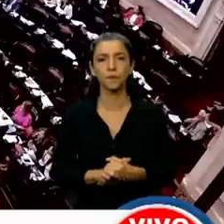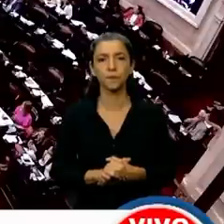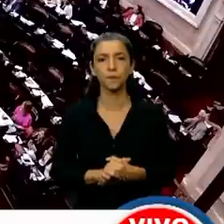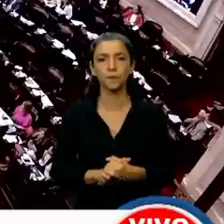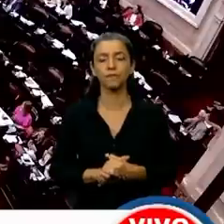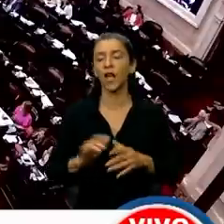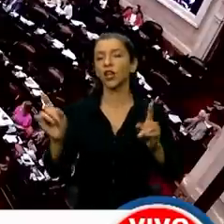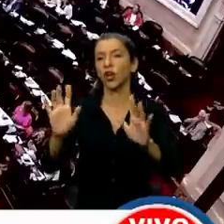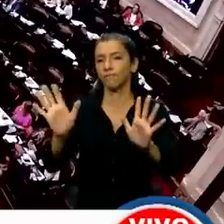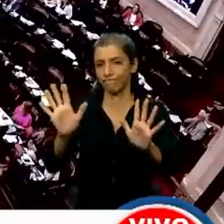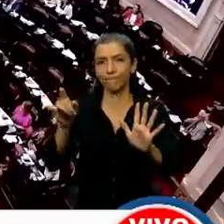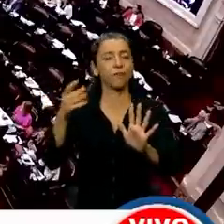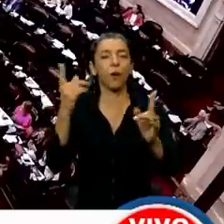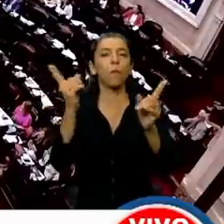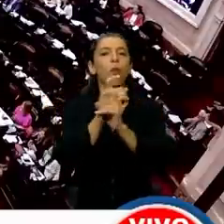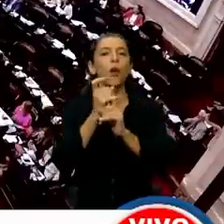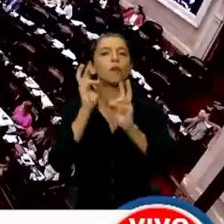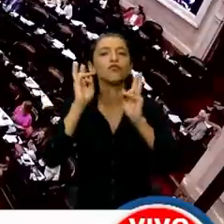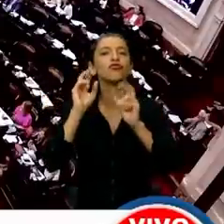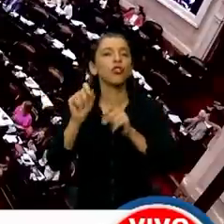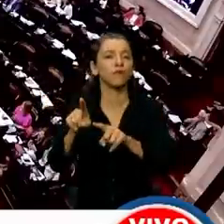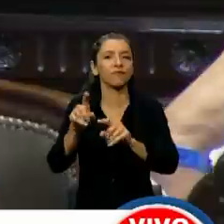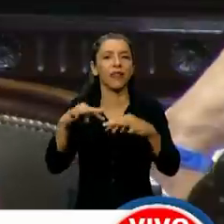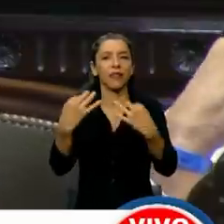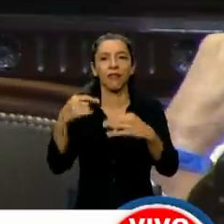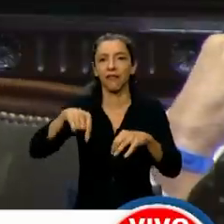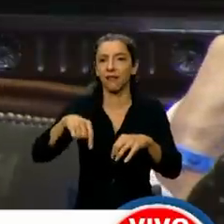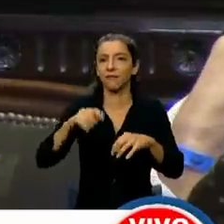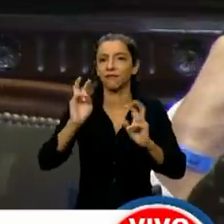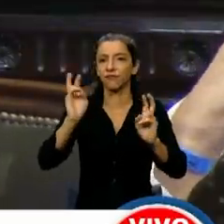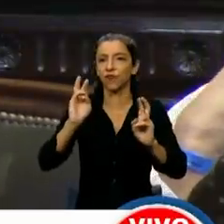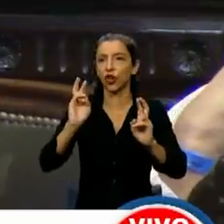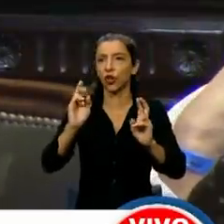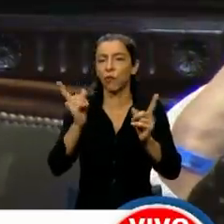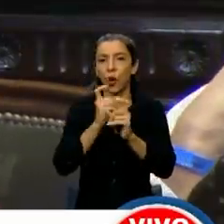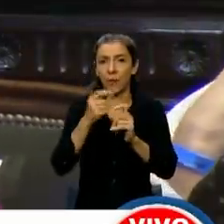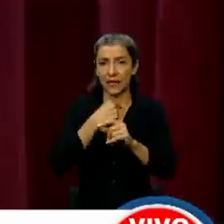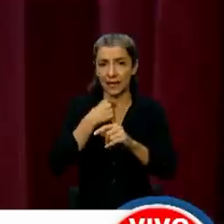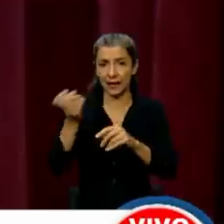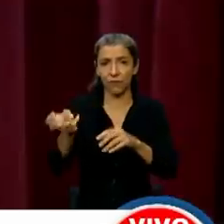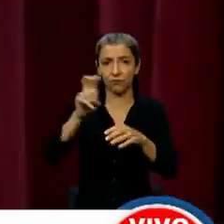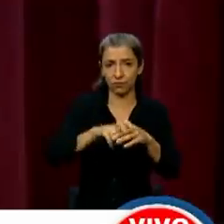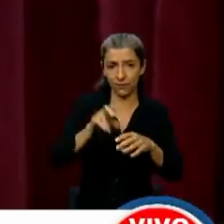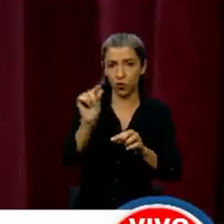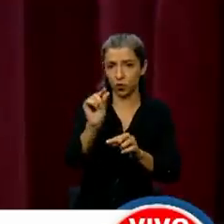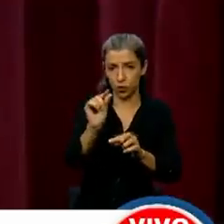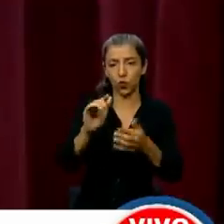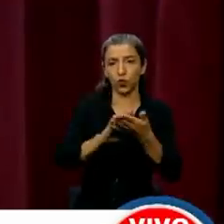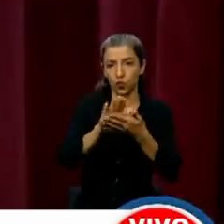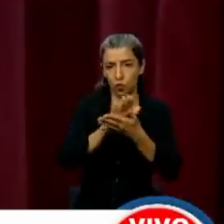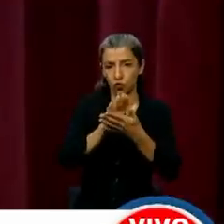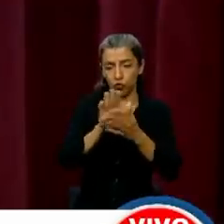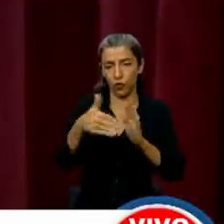no está con problemas el sonido del recinto así que si quiere diputadas vuelvo a su banca y en segundos se va a